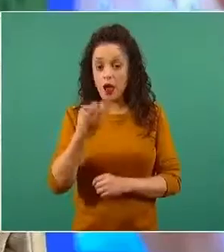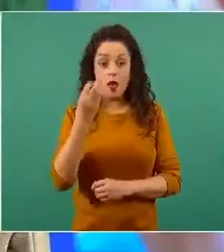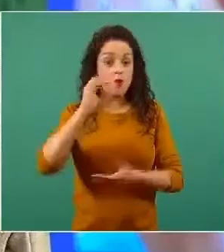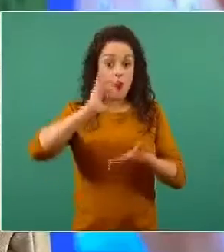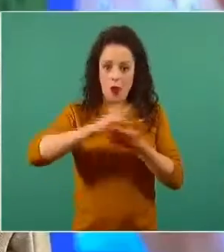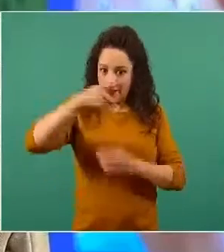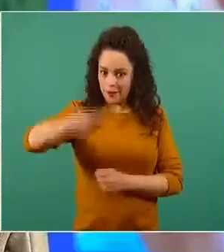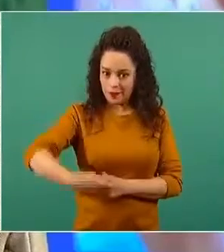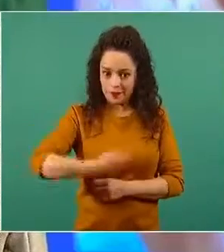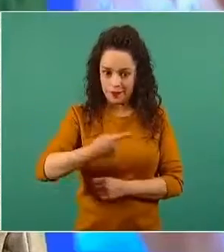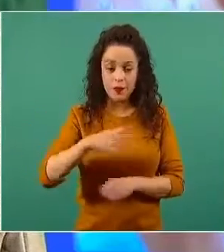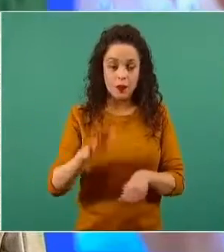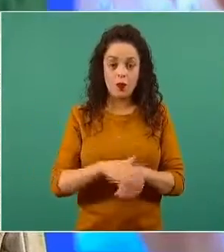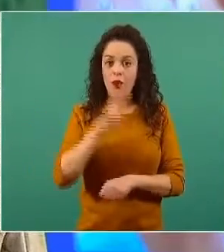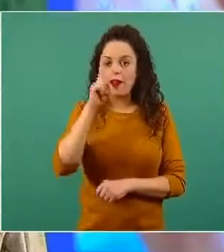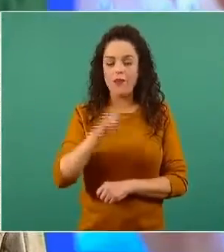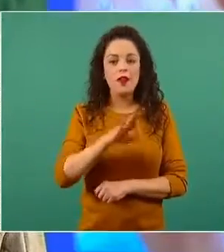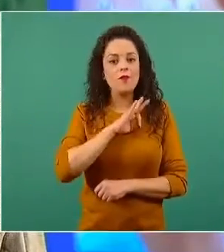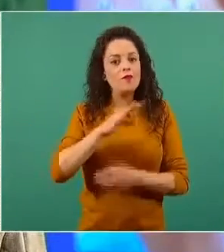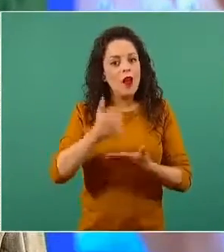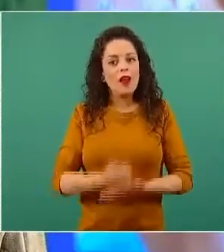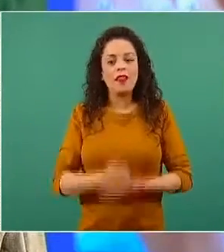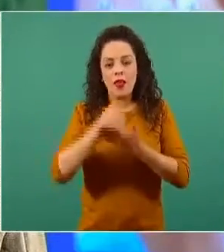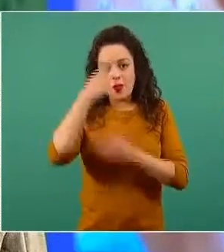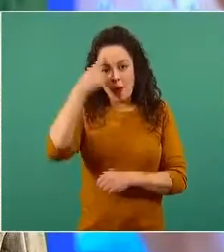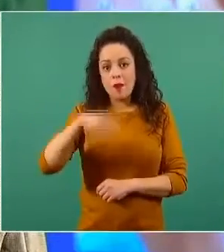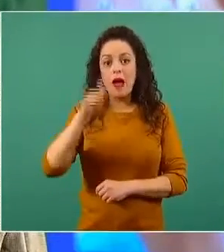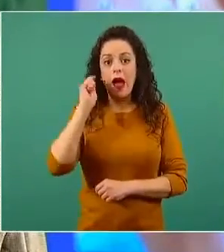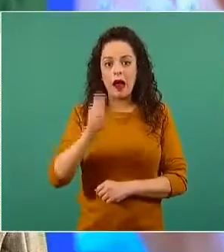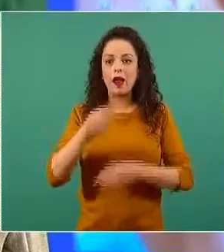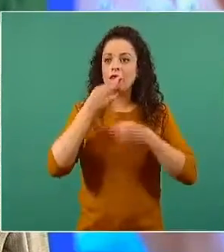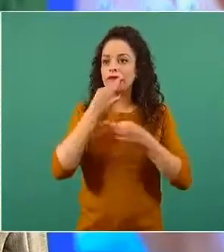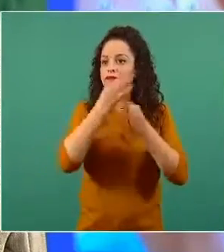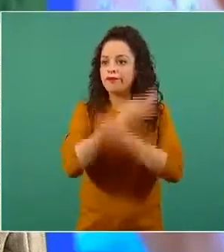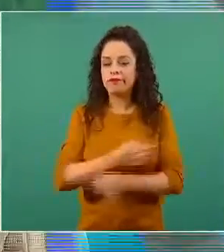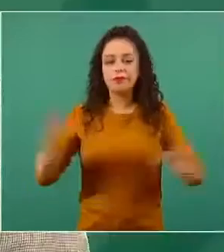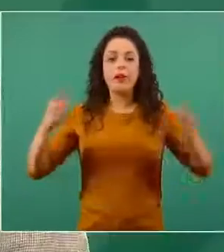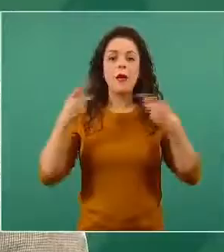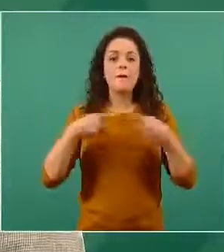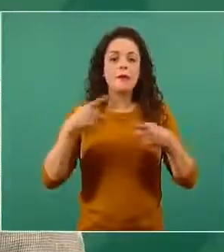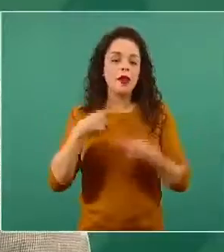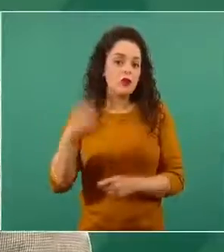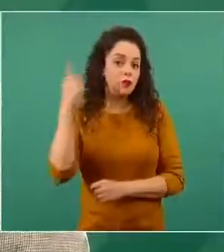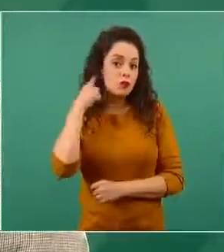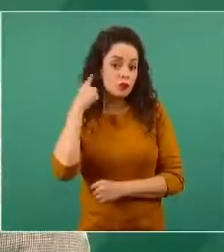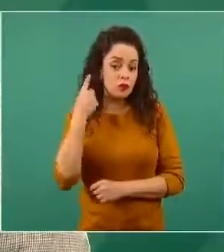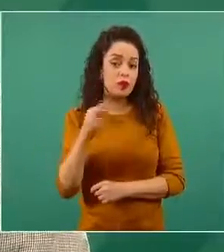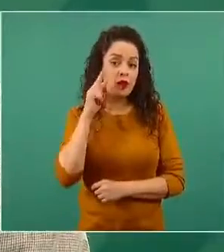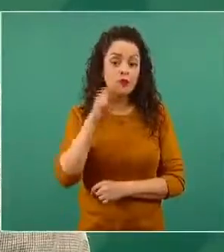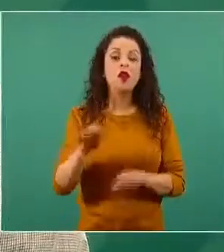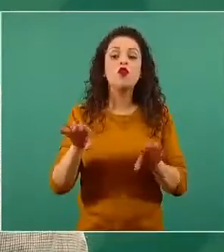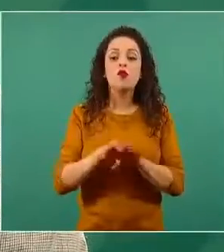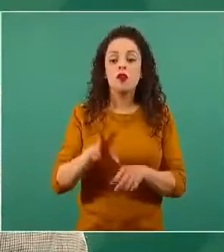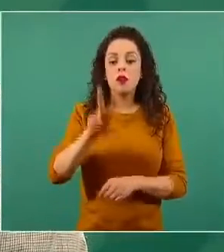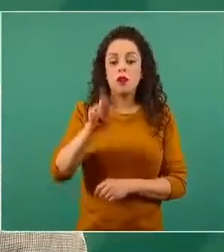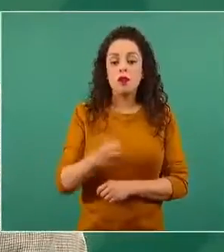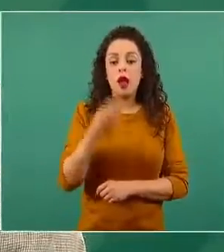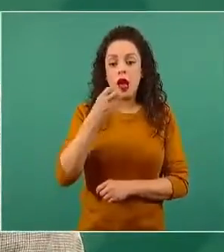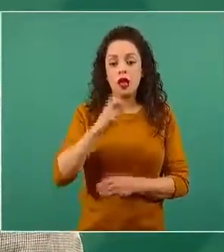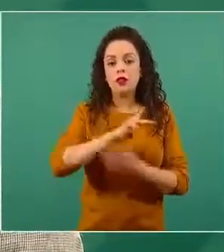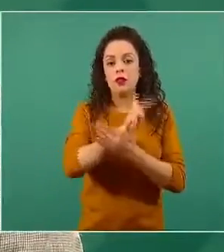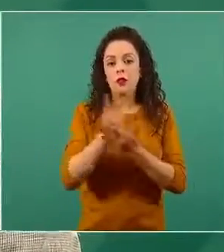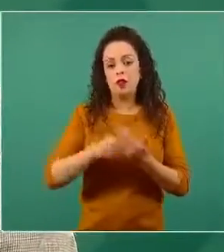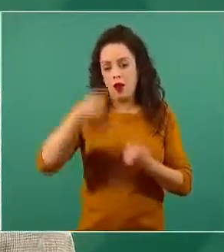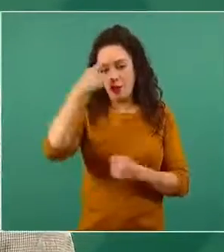la pregunta porque nos permite actualizar a quienes nos escuchan sobre el panorama del programa